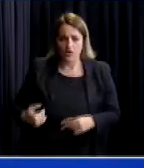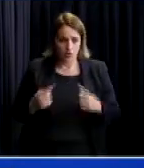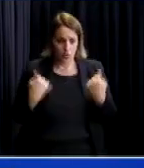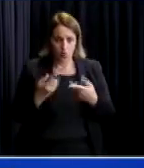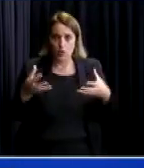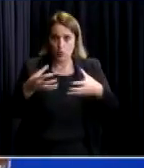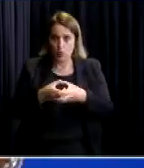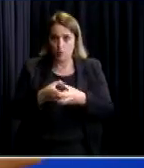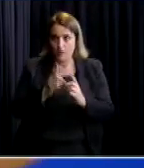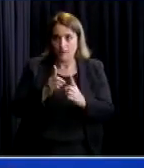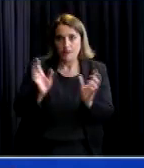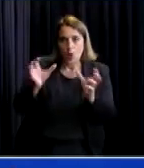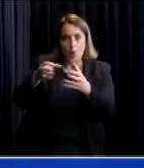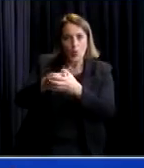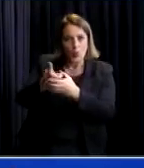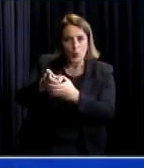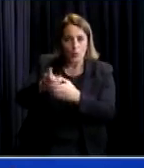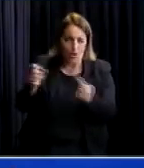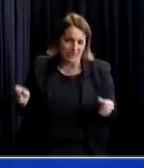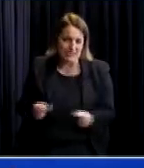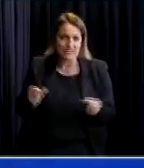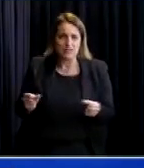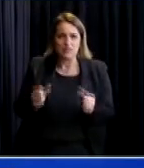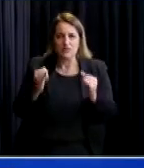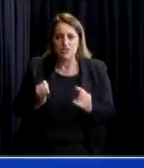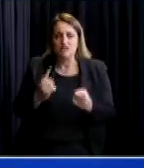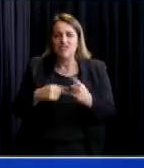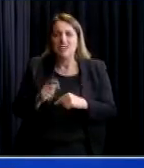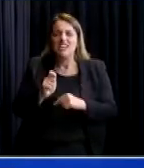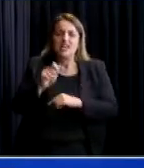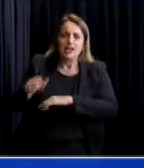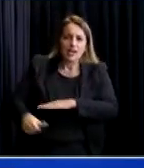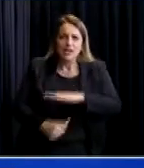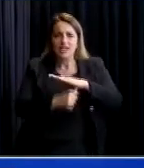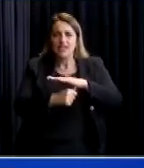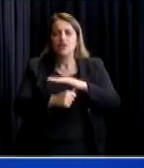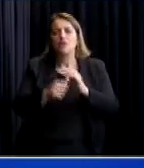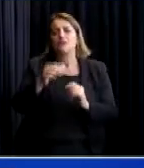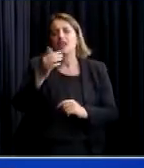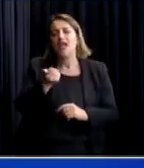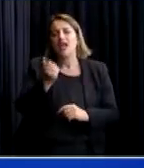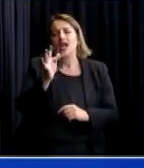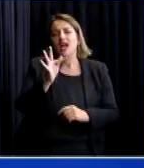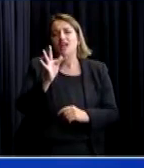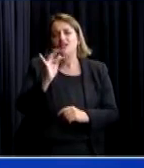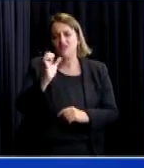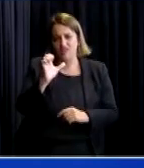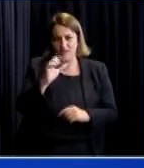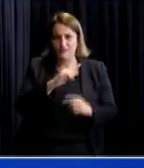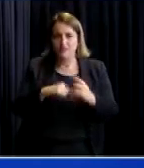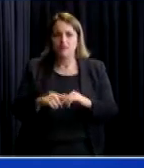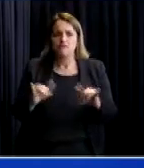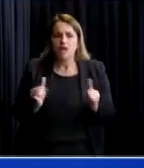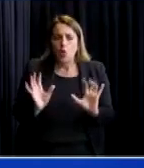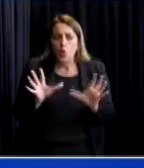que asiste al que conformamos encabezado por litro al fin está formado